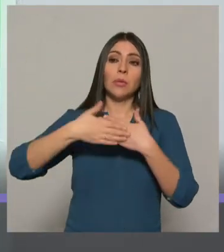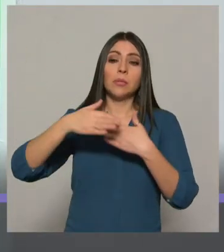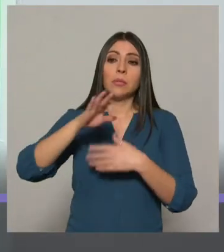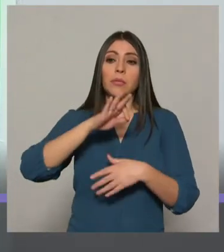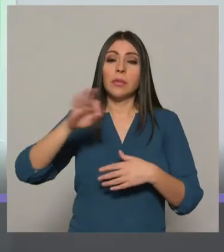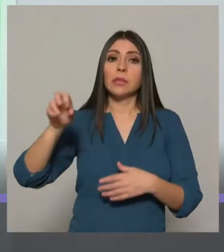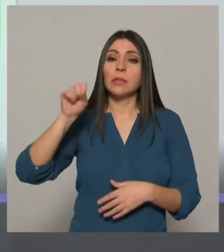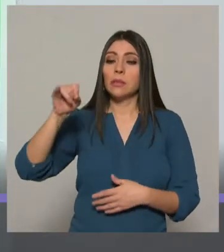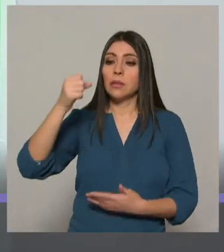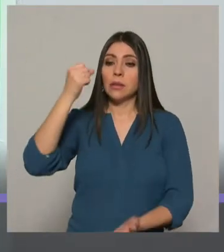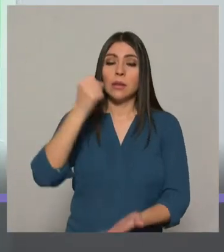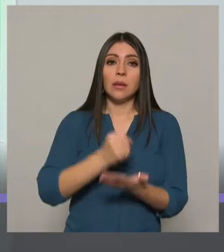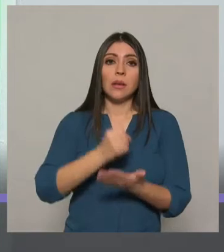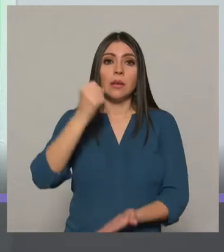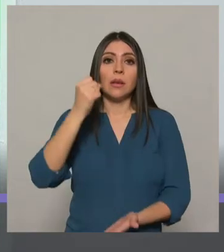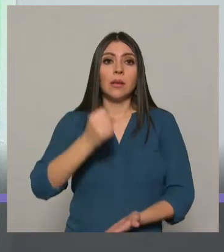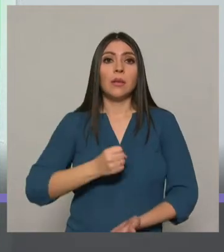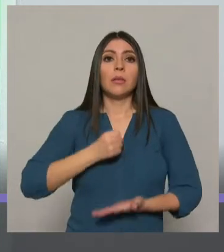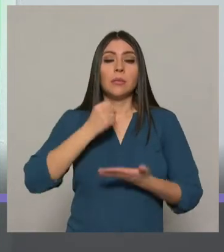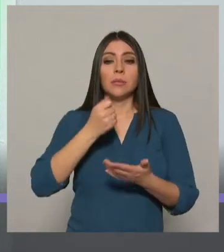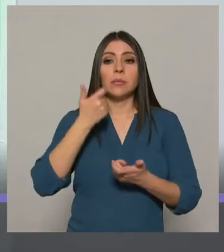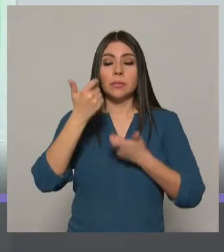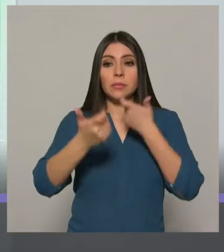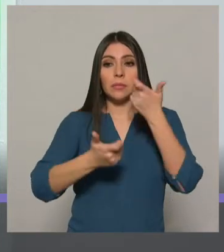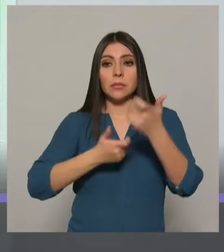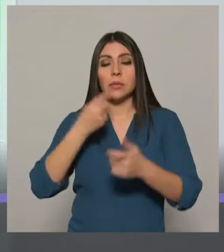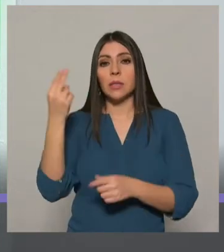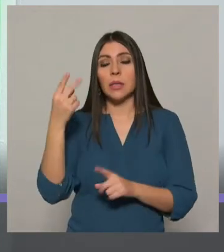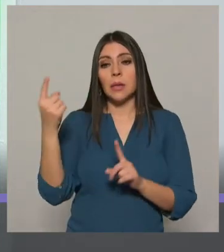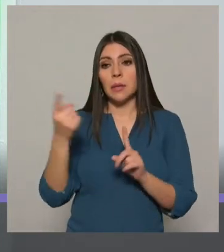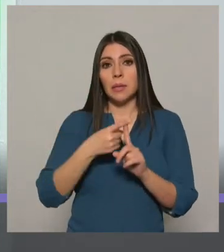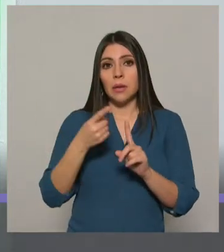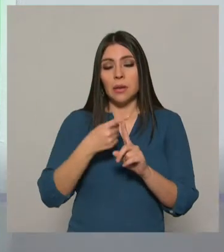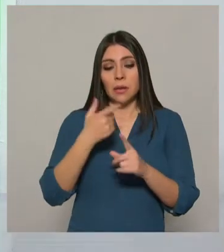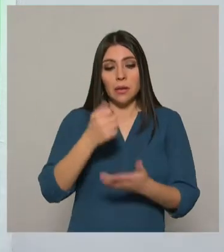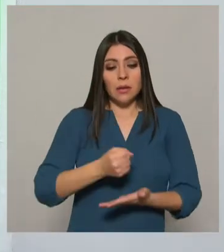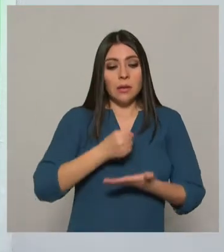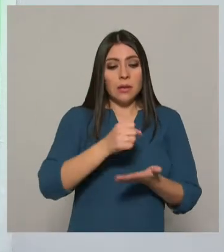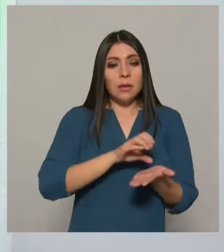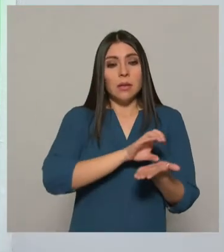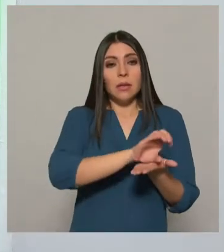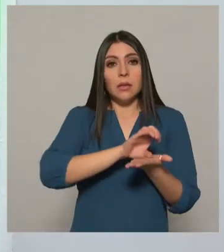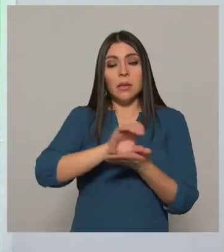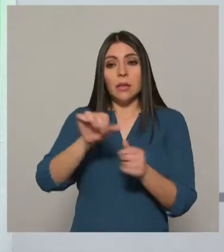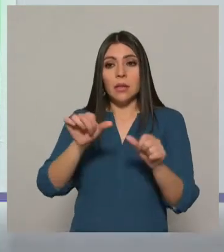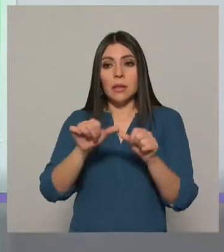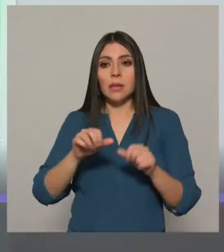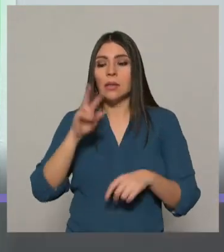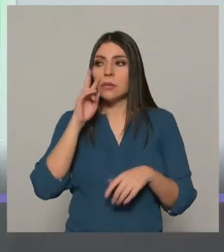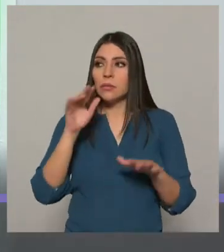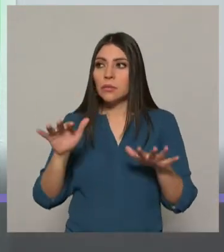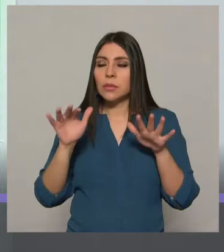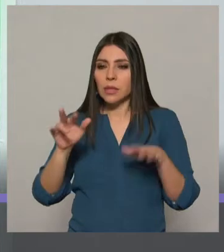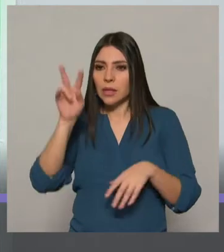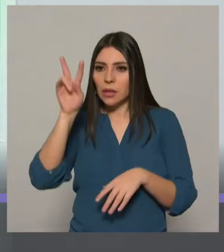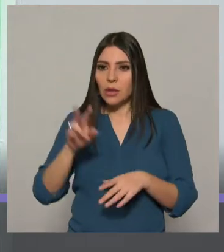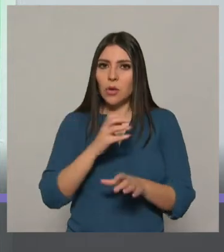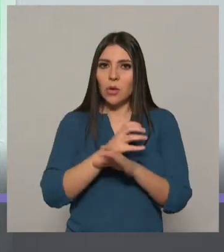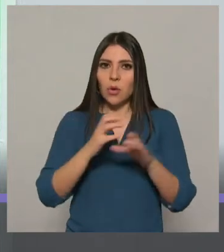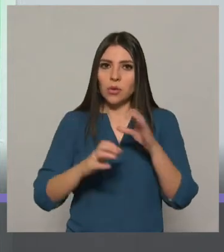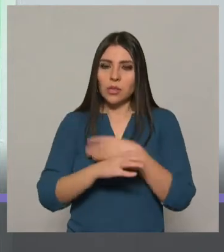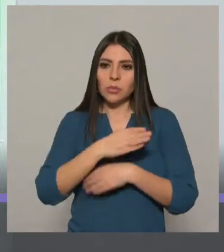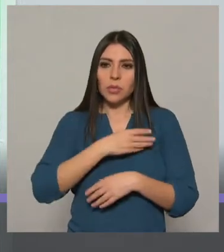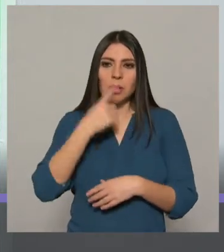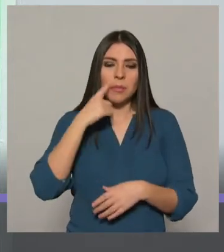el presupuesto de egresos, primero que el recurso que se destina a las diferentes áreas se vea reflejado en beneficios para la